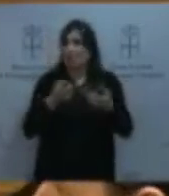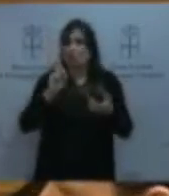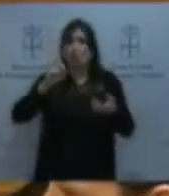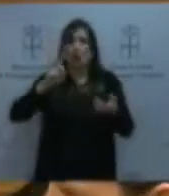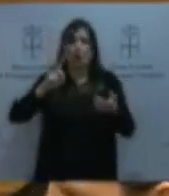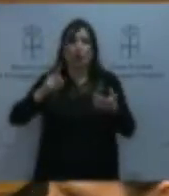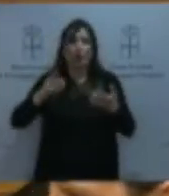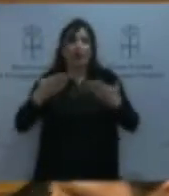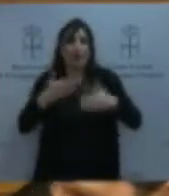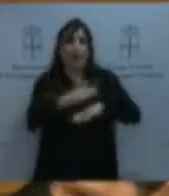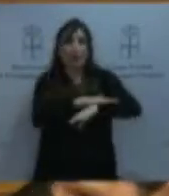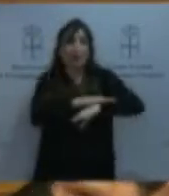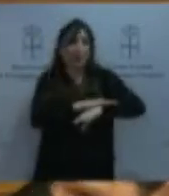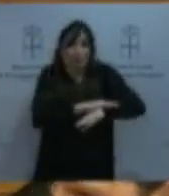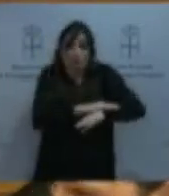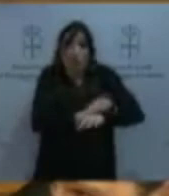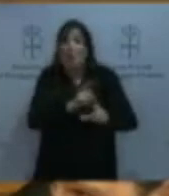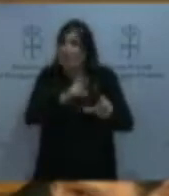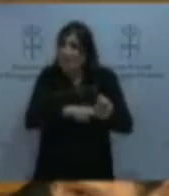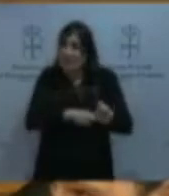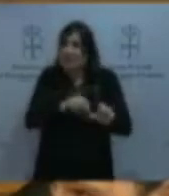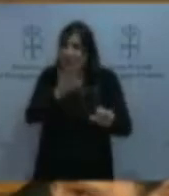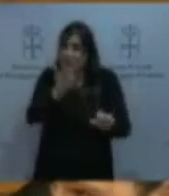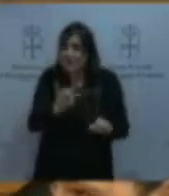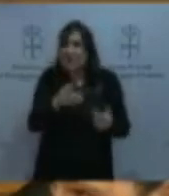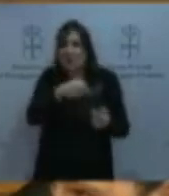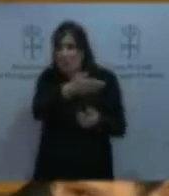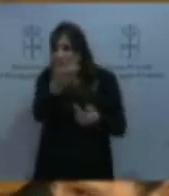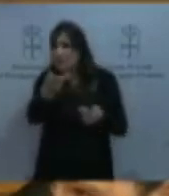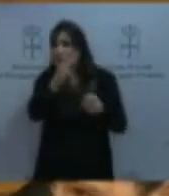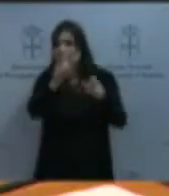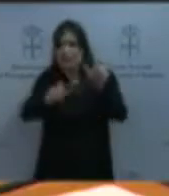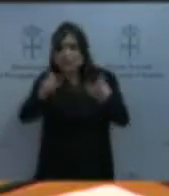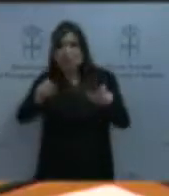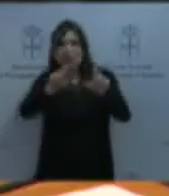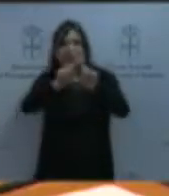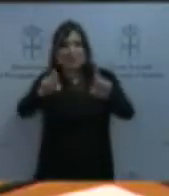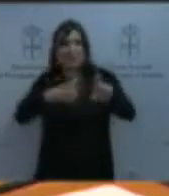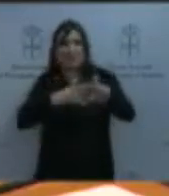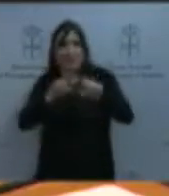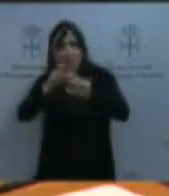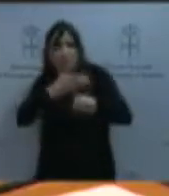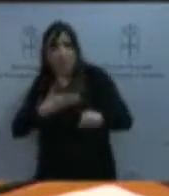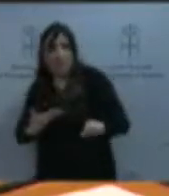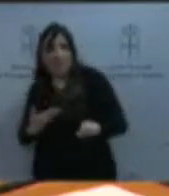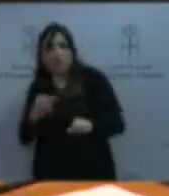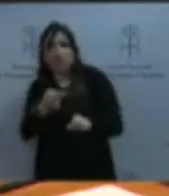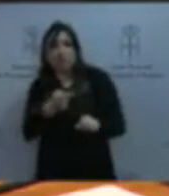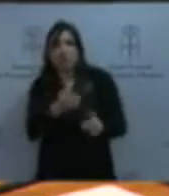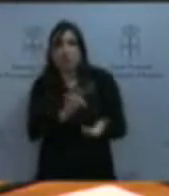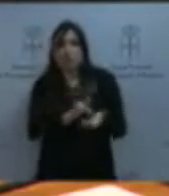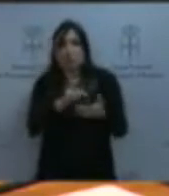ahí están las empresas, los trabajadores, los sindicatos, los empresarios. Eso ha ocurrido y, por tanto, eso hay que